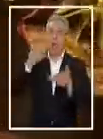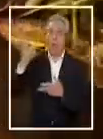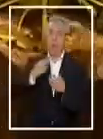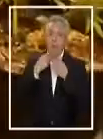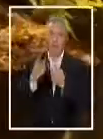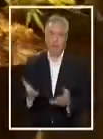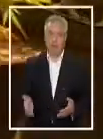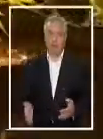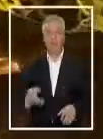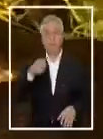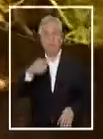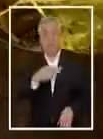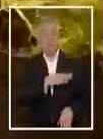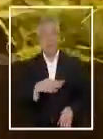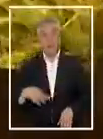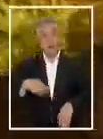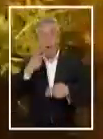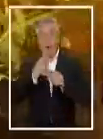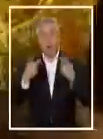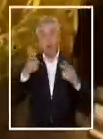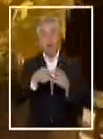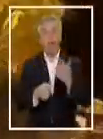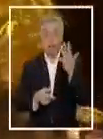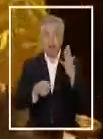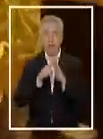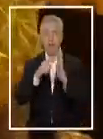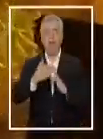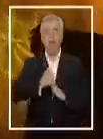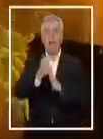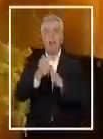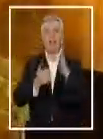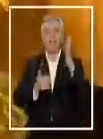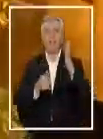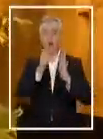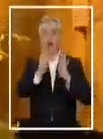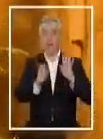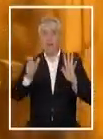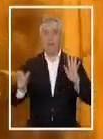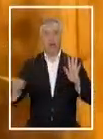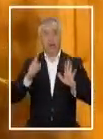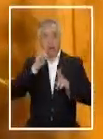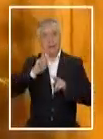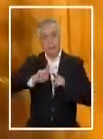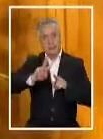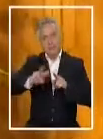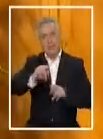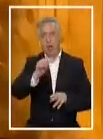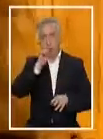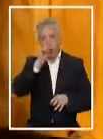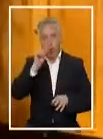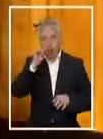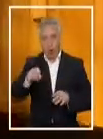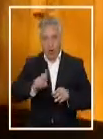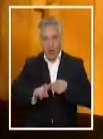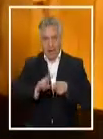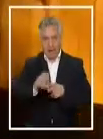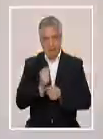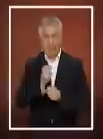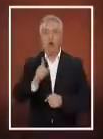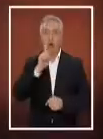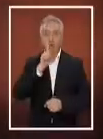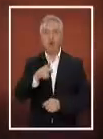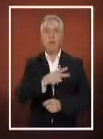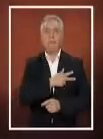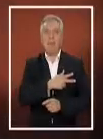Para el Ministerio Público era líder de un grupo de otras 5 personas dedicados a la preparación de inicio a fin de droga sintética. Tenía